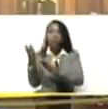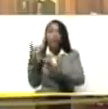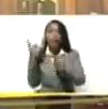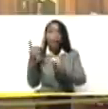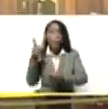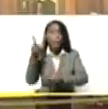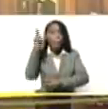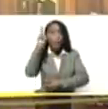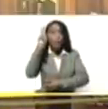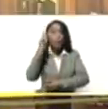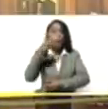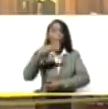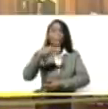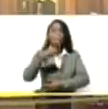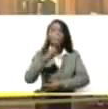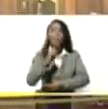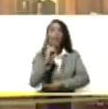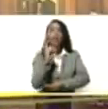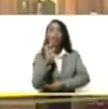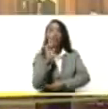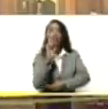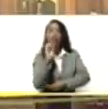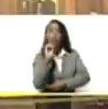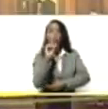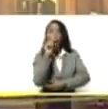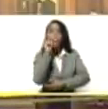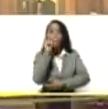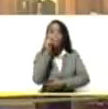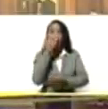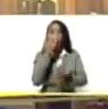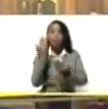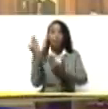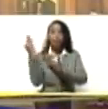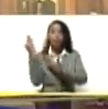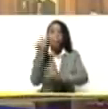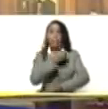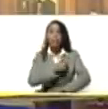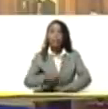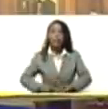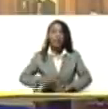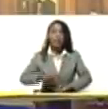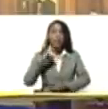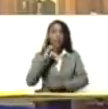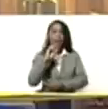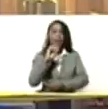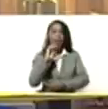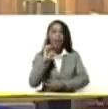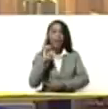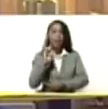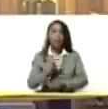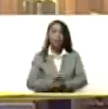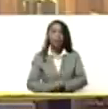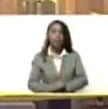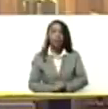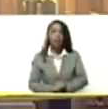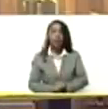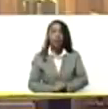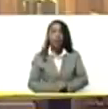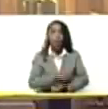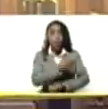no le he saludado vale señoras diputadas sirias flores de maduro primera combatiente